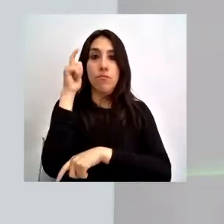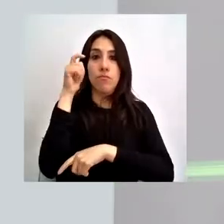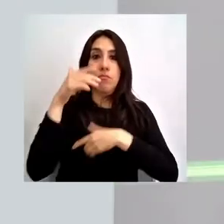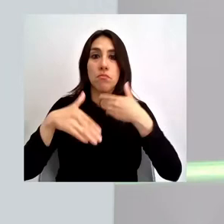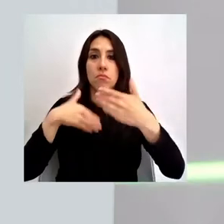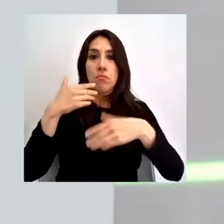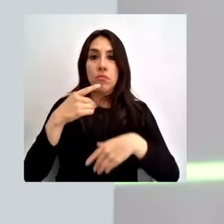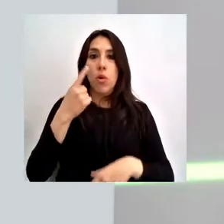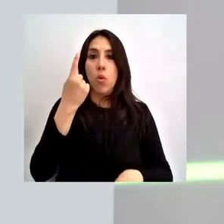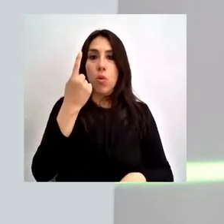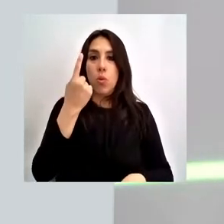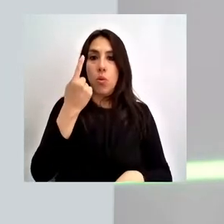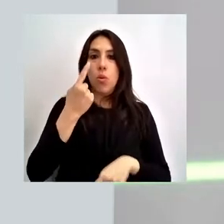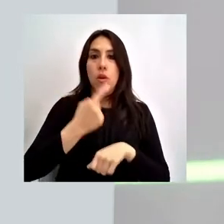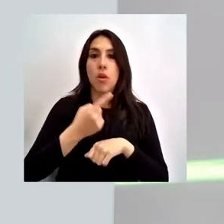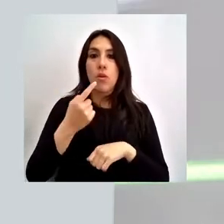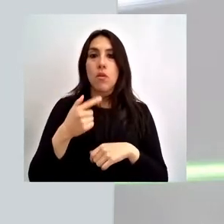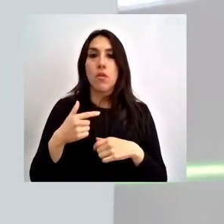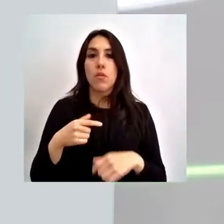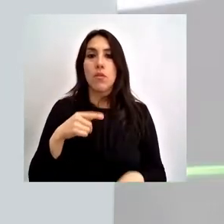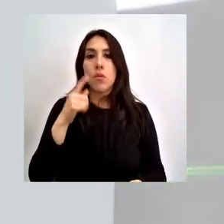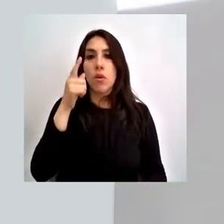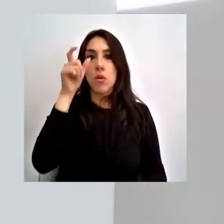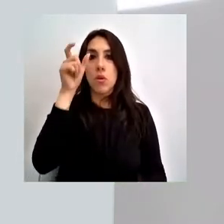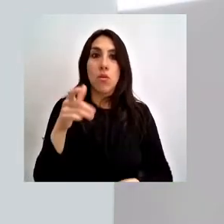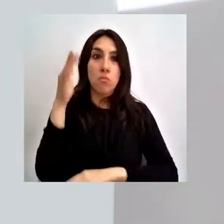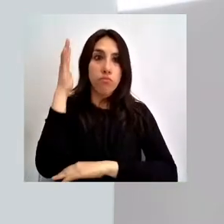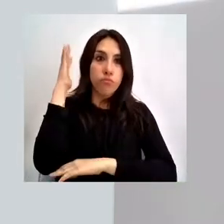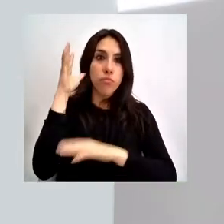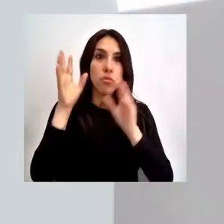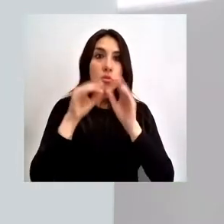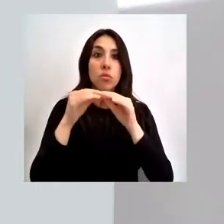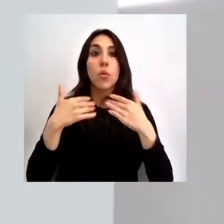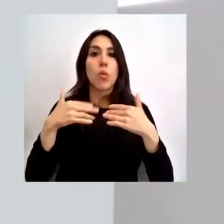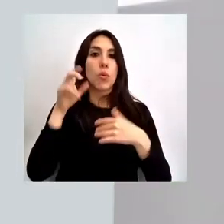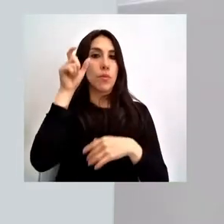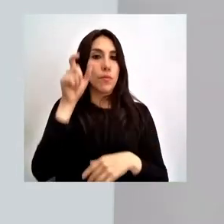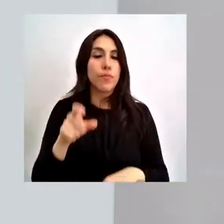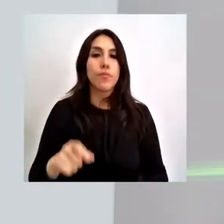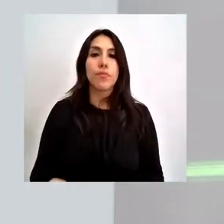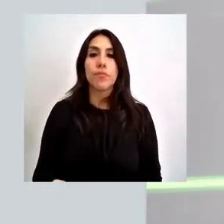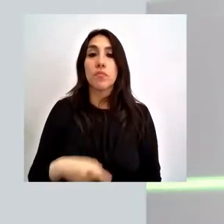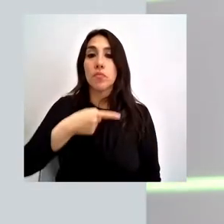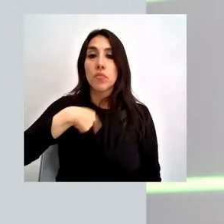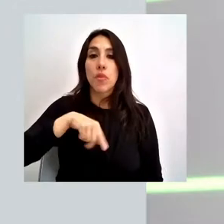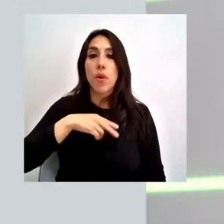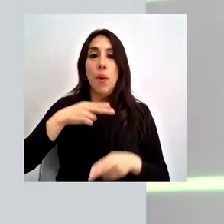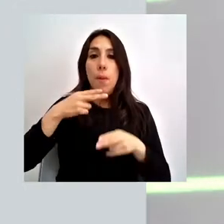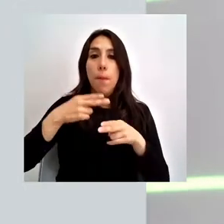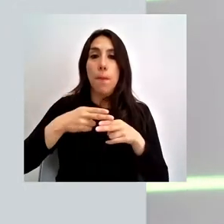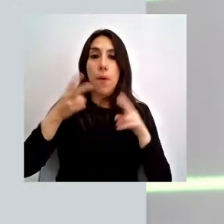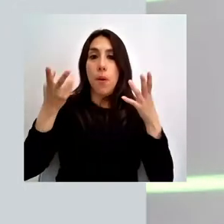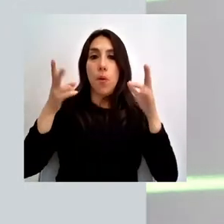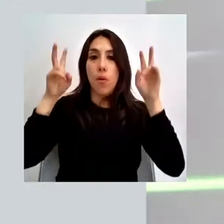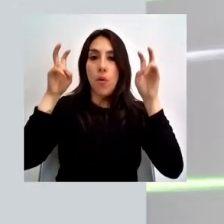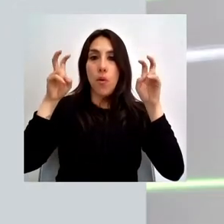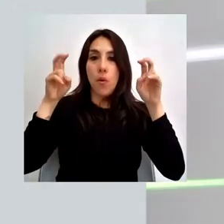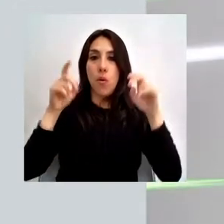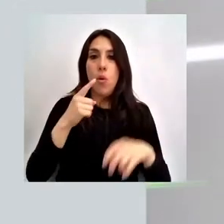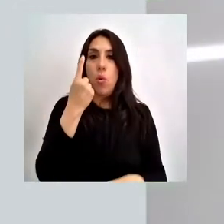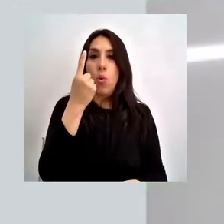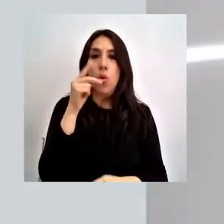discursos principales a la cual llamamos una mirada global concientización y